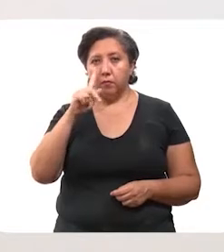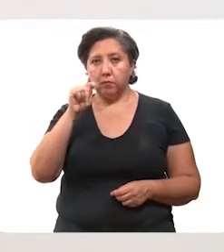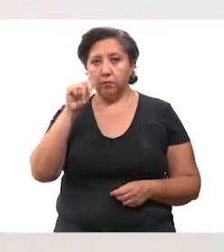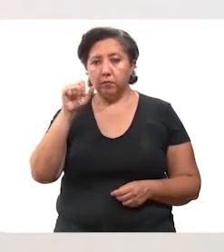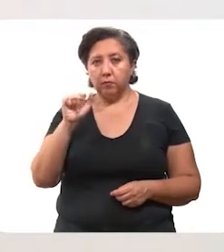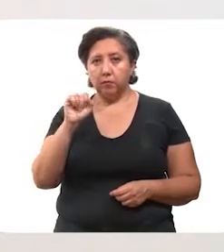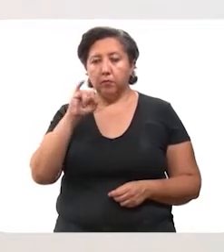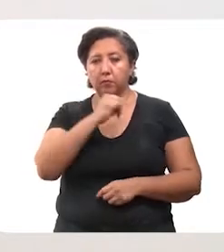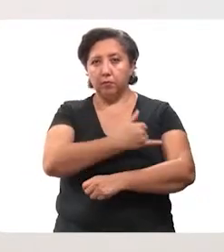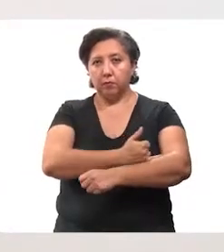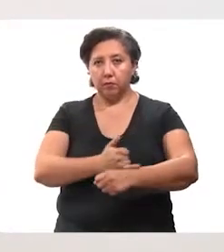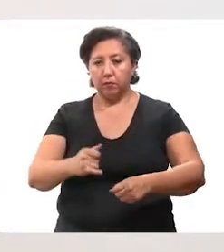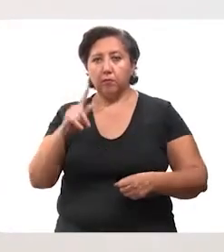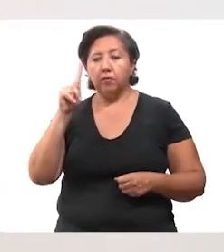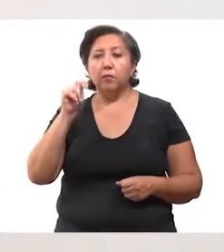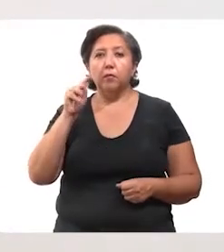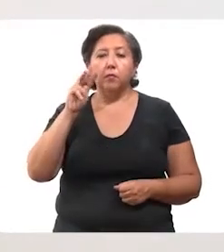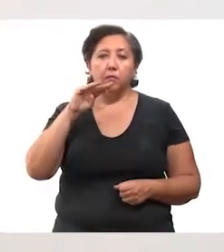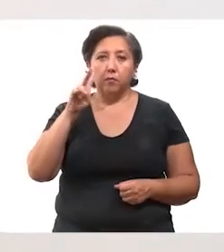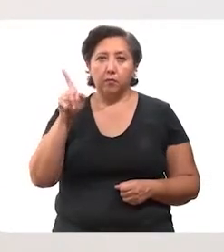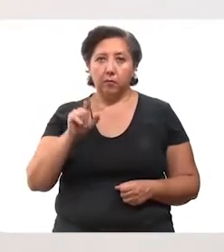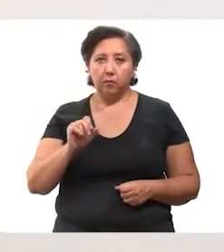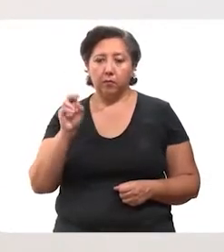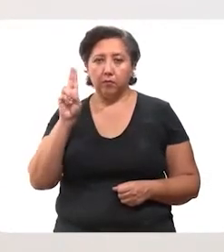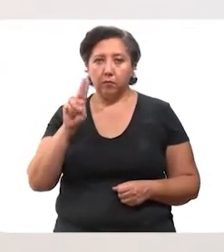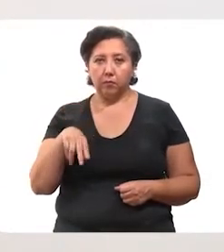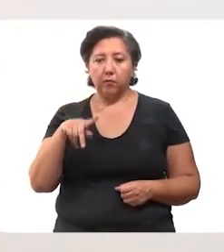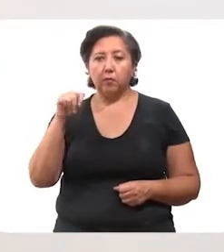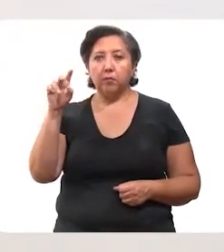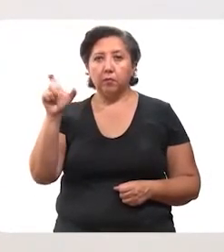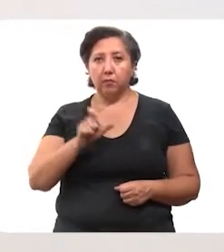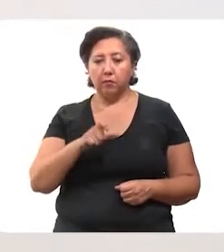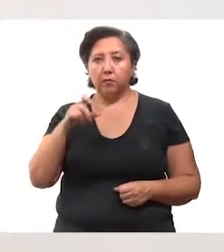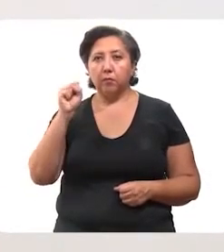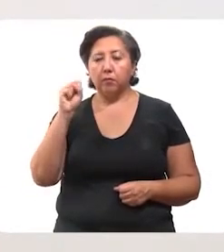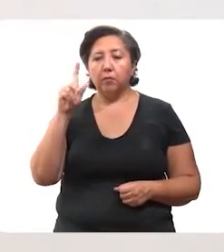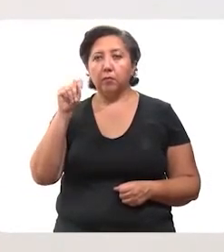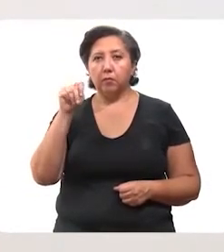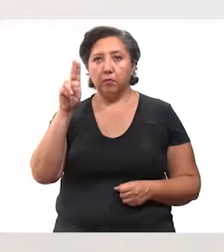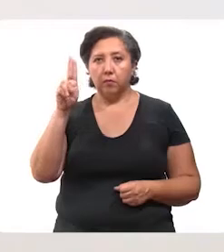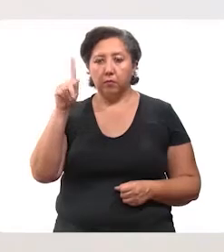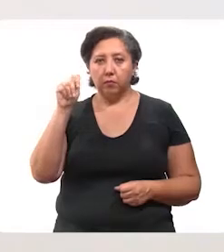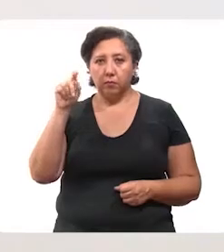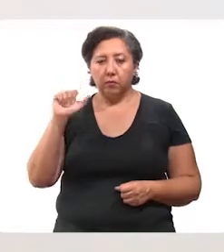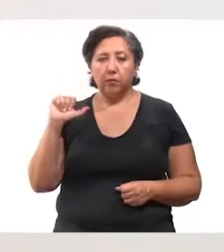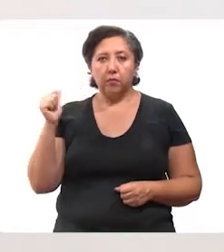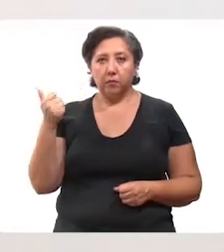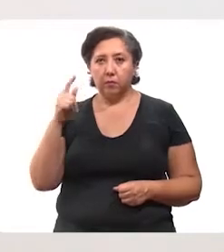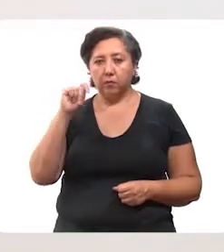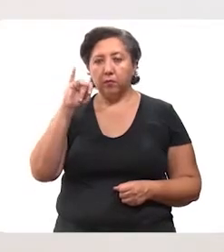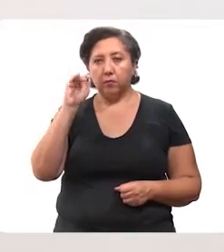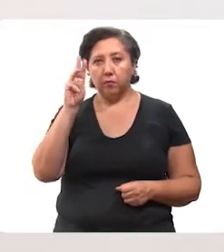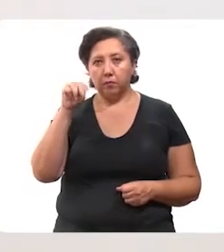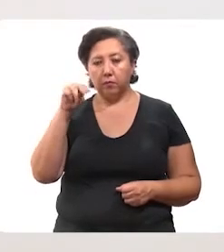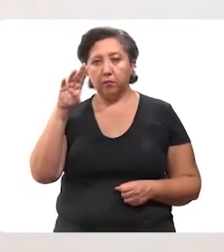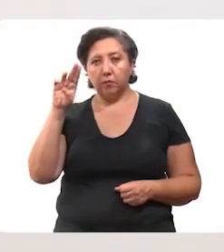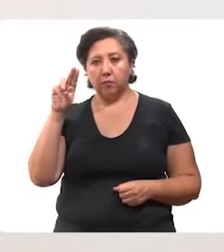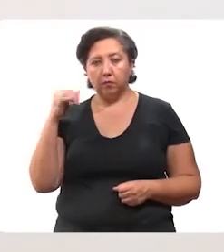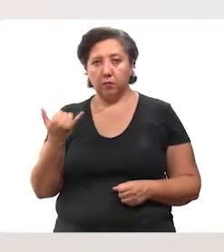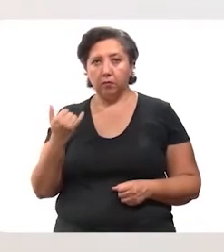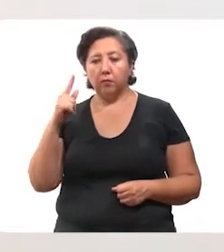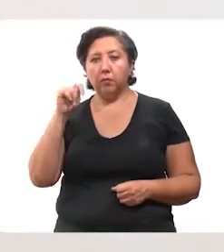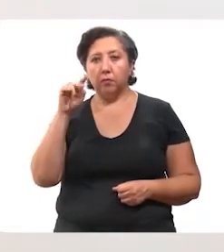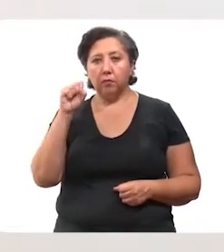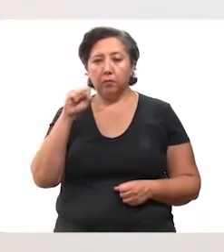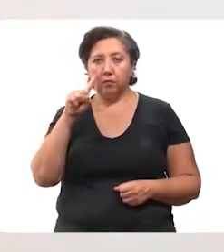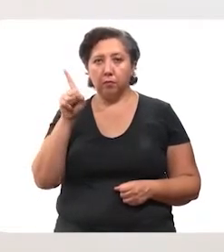Espita, Izamal, Temozón, Tinum, Sellé, Temax, Tequit, Sotuta, Cantunil, Timucuy, Tixpehual, Teabo,